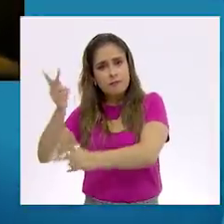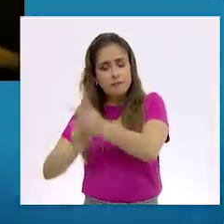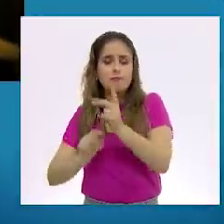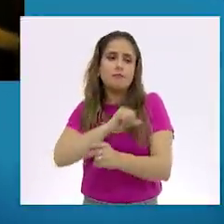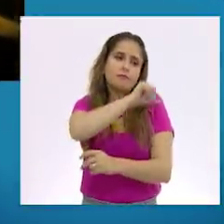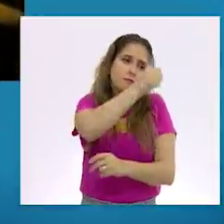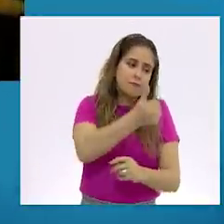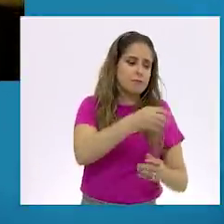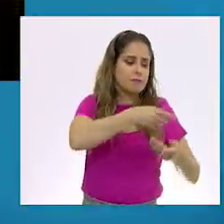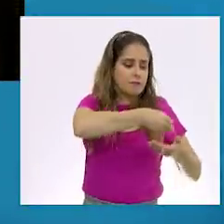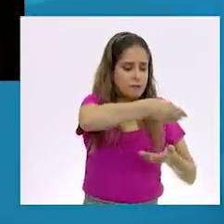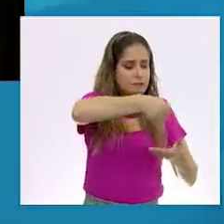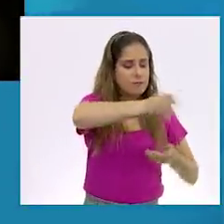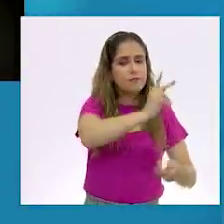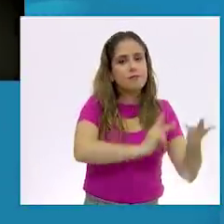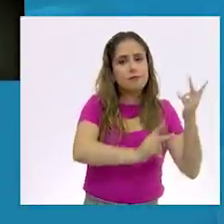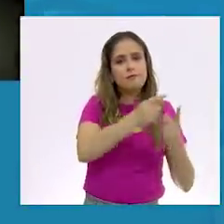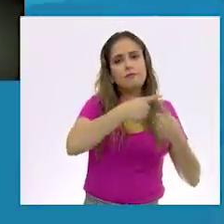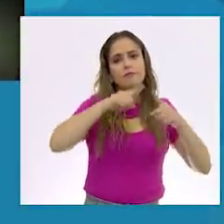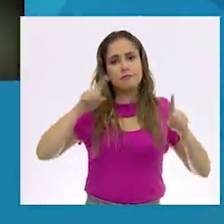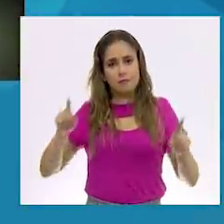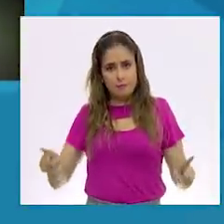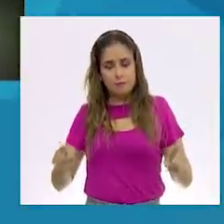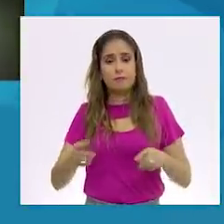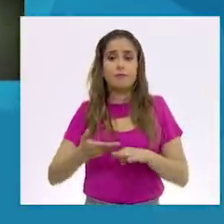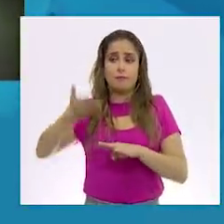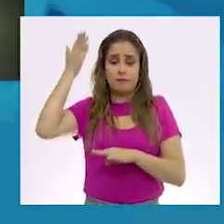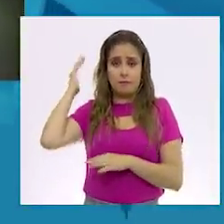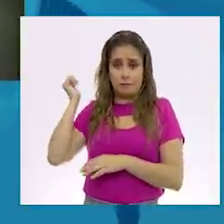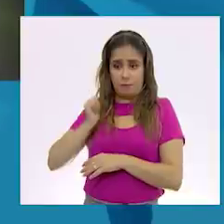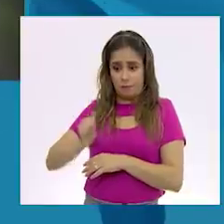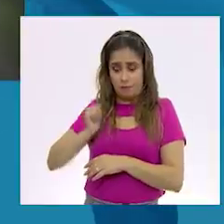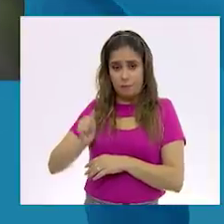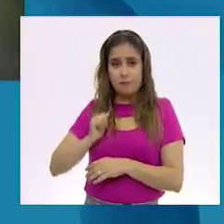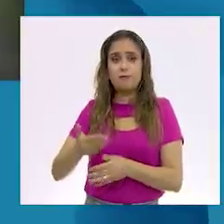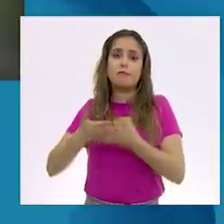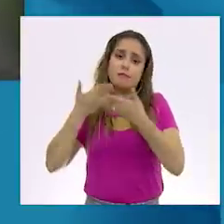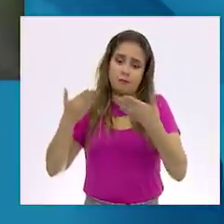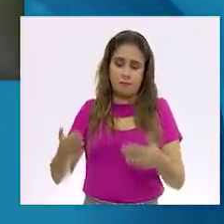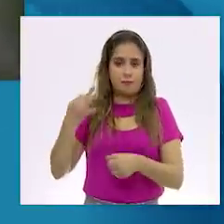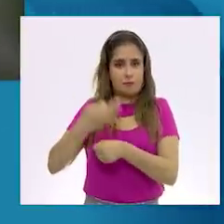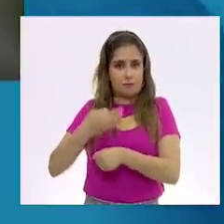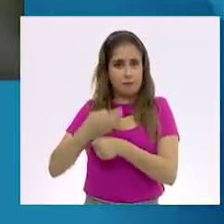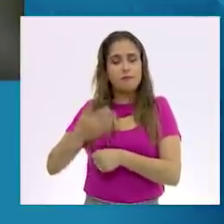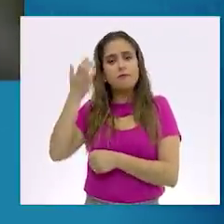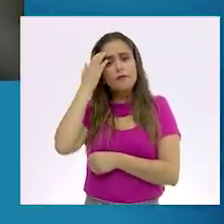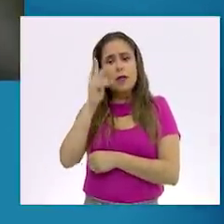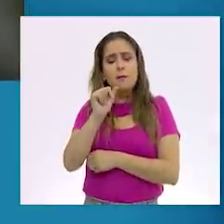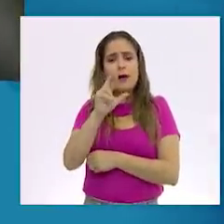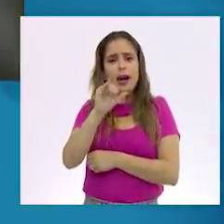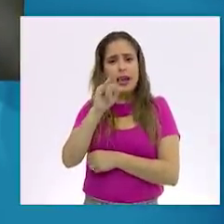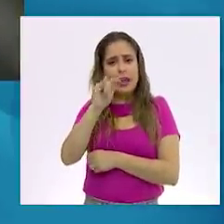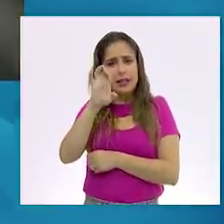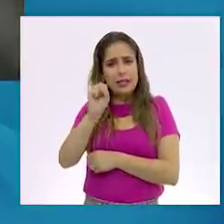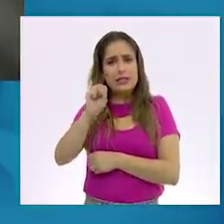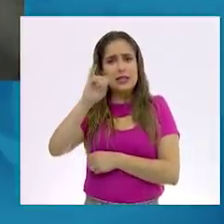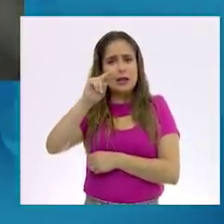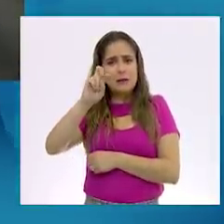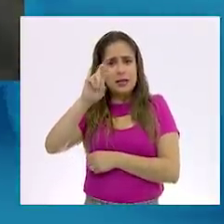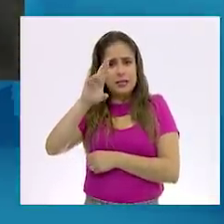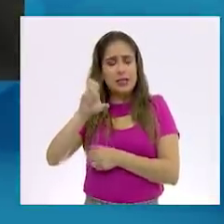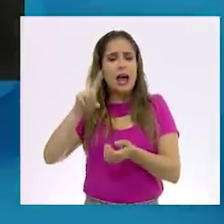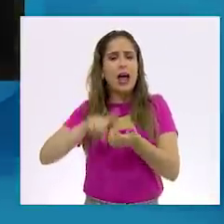cercanos. Tanto la especie ancestral como sus especies cercanas se conocen como parientes silvestres de un